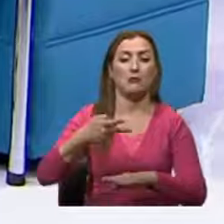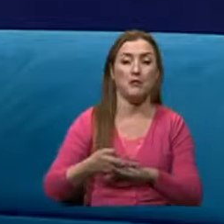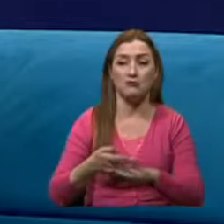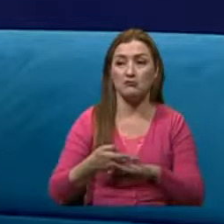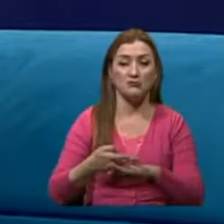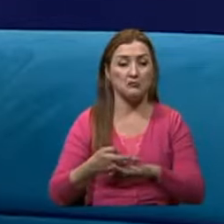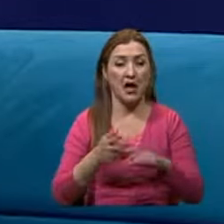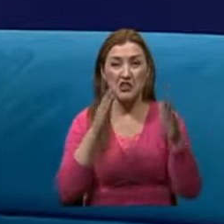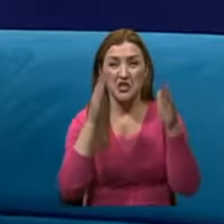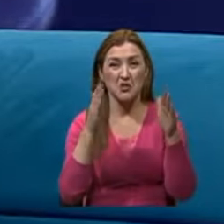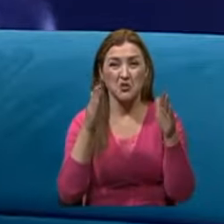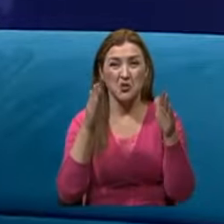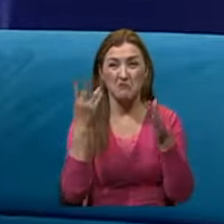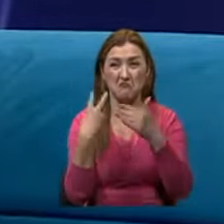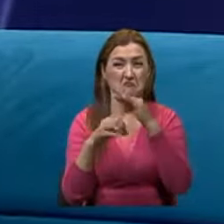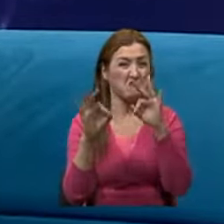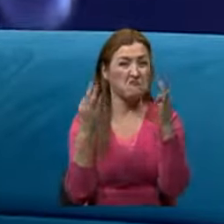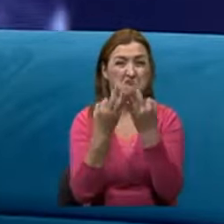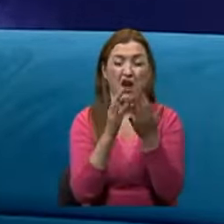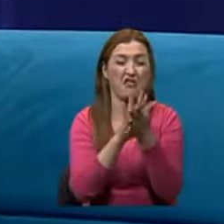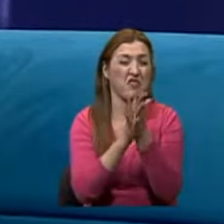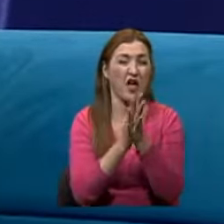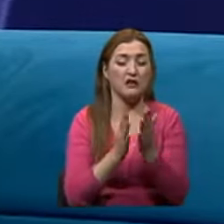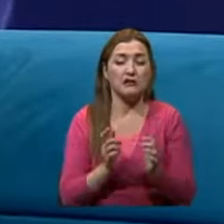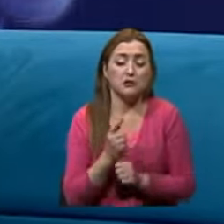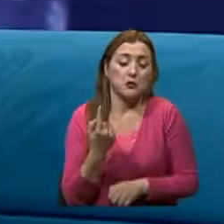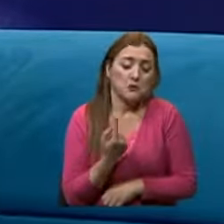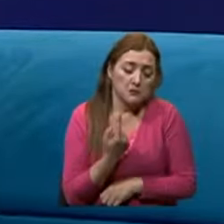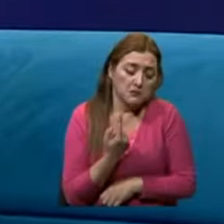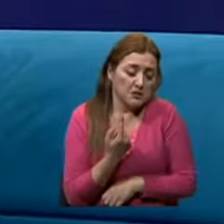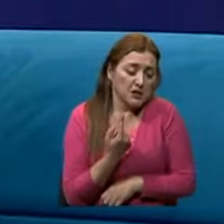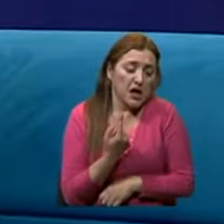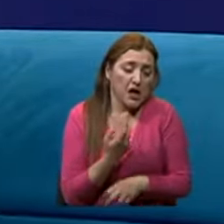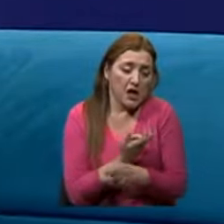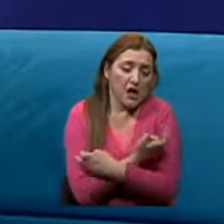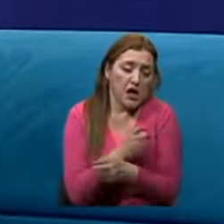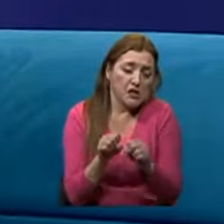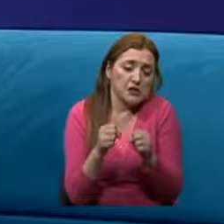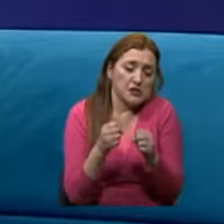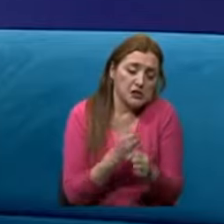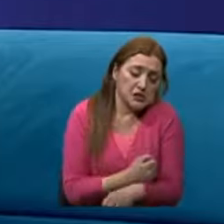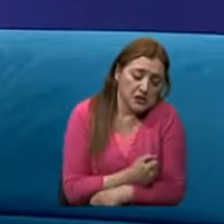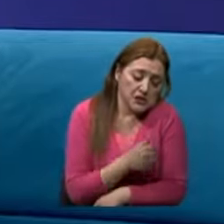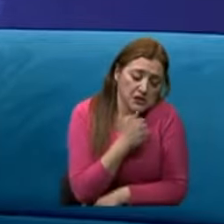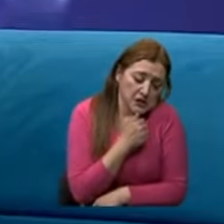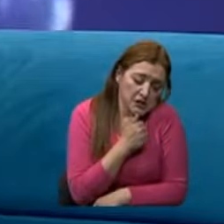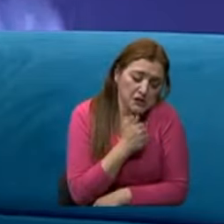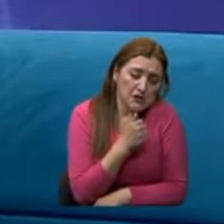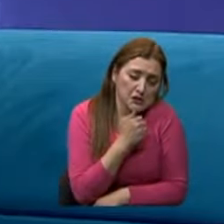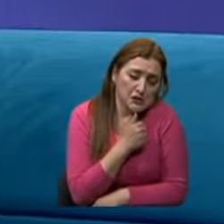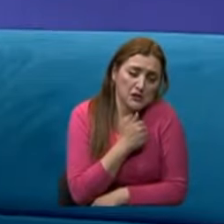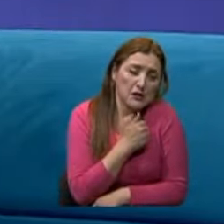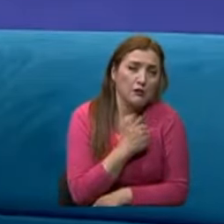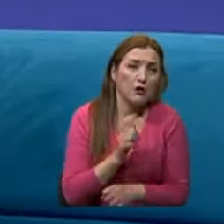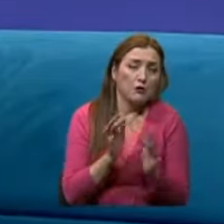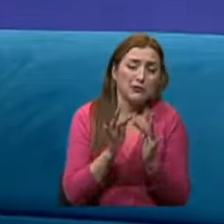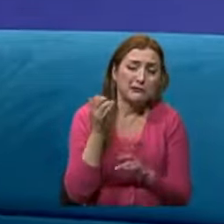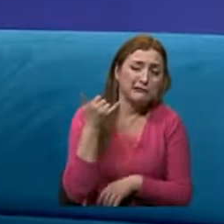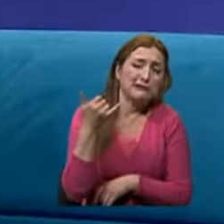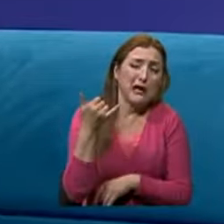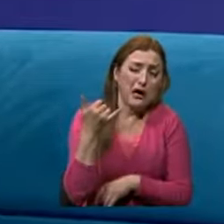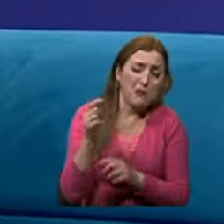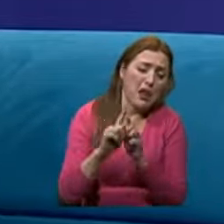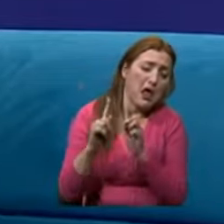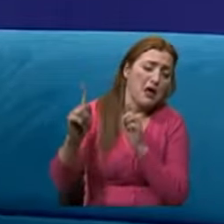atención, están desatendidos hasta que llega algún familiar. A veces tienen algún método para comunicarse, el teléfono